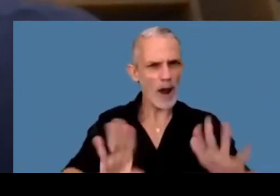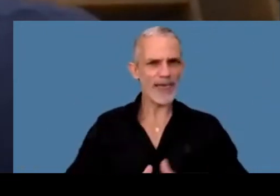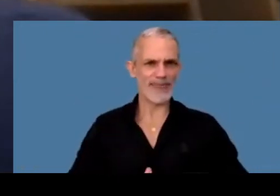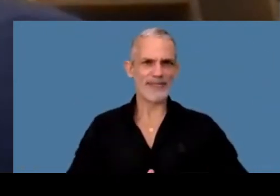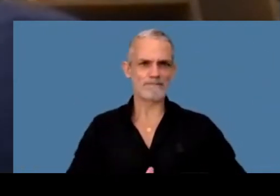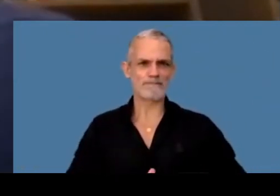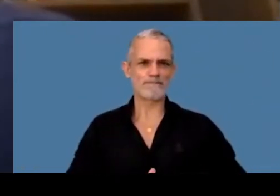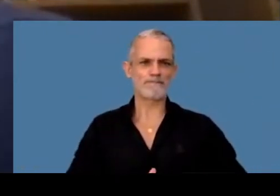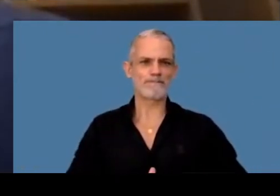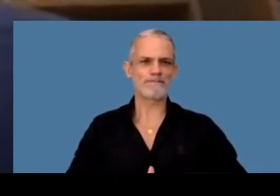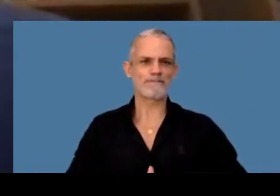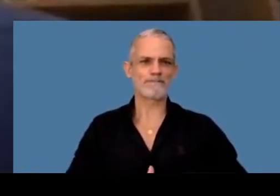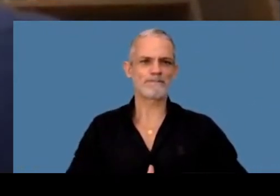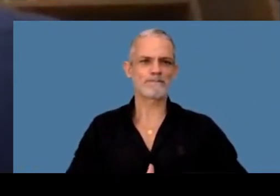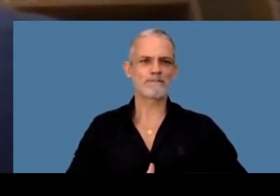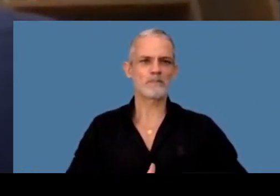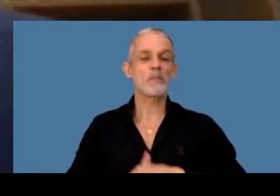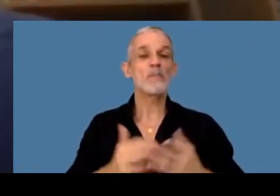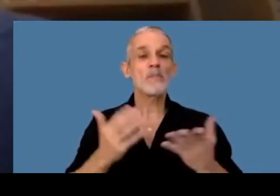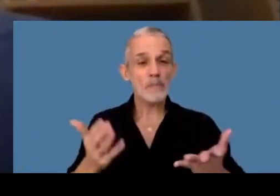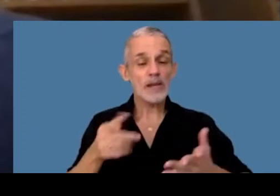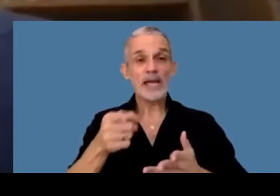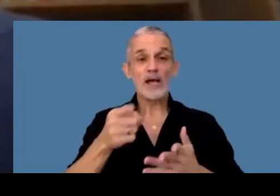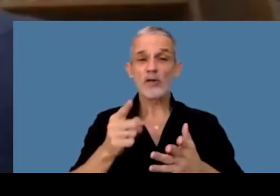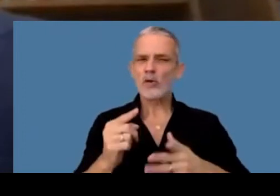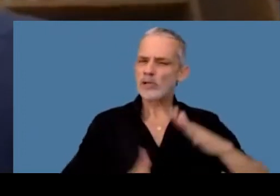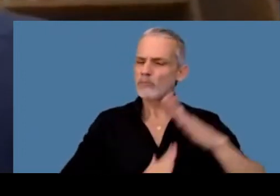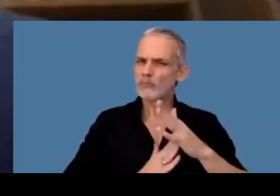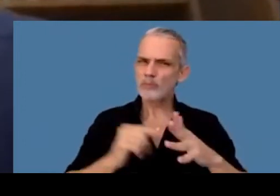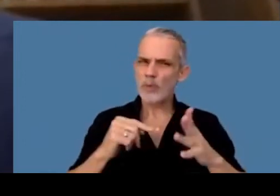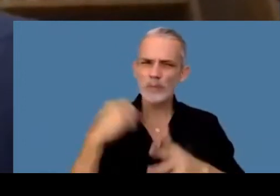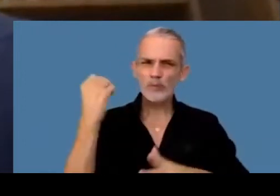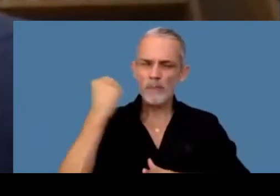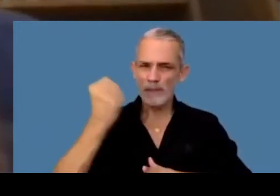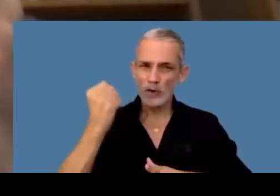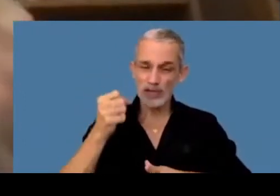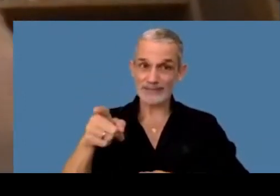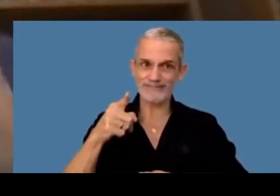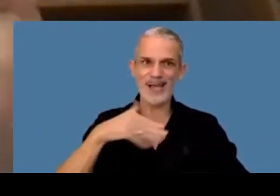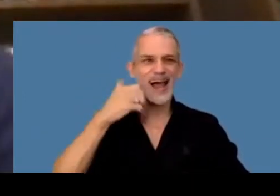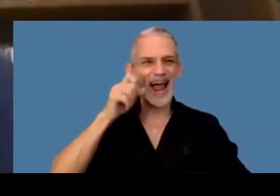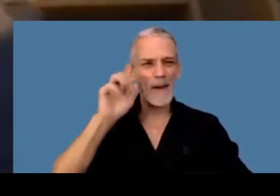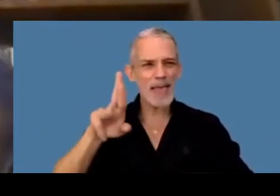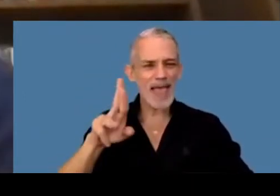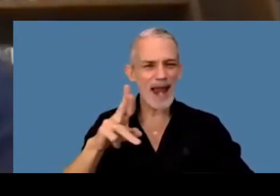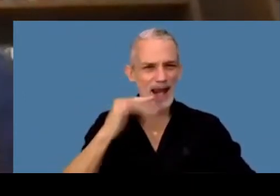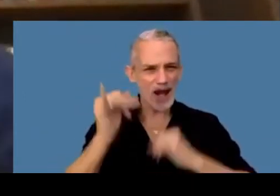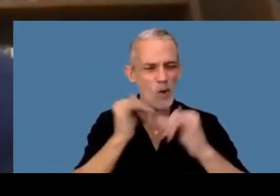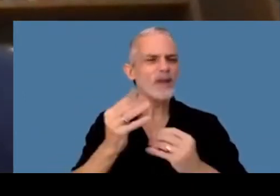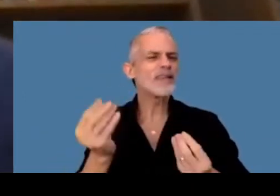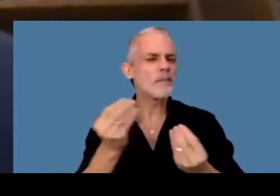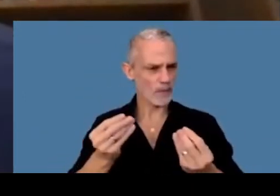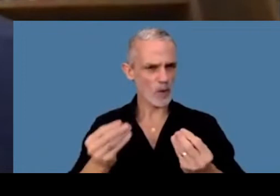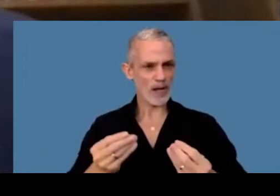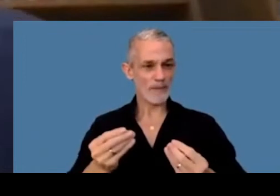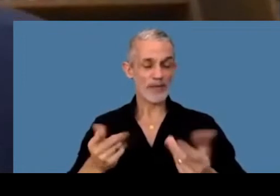Pero sí hay un elemento central que es lo que vos muy bien estabas mencionando. ¿Por qué? Porque me faltan algunos elementos que